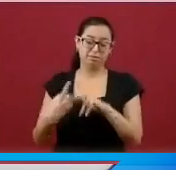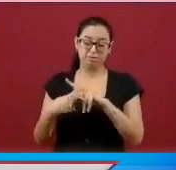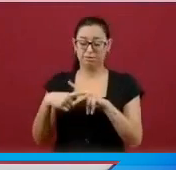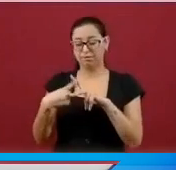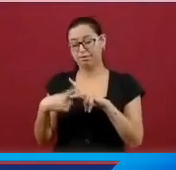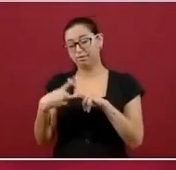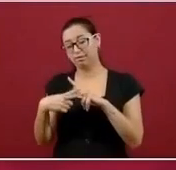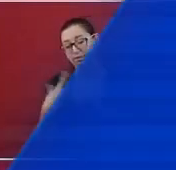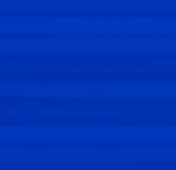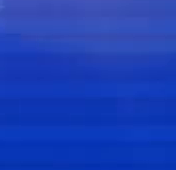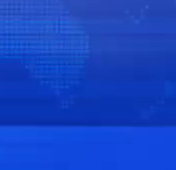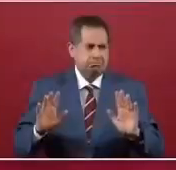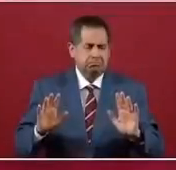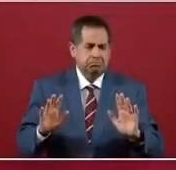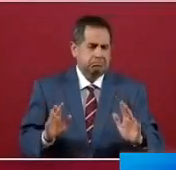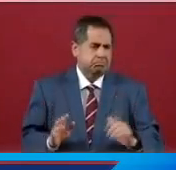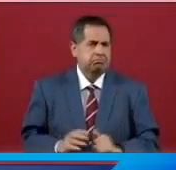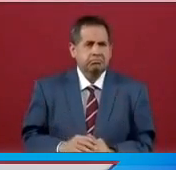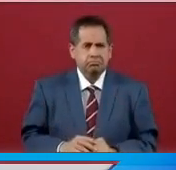este proyecto.